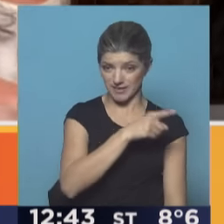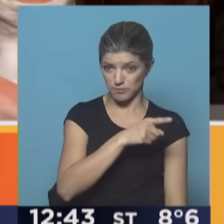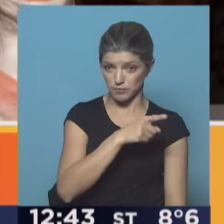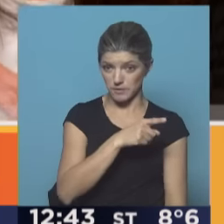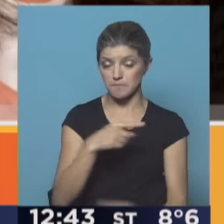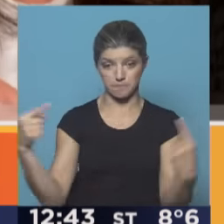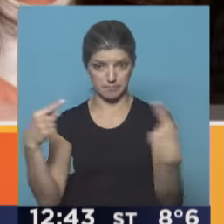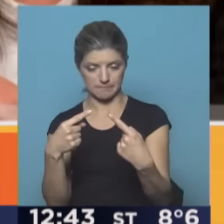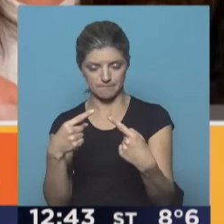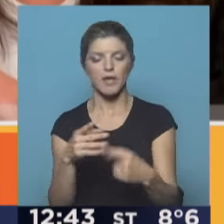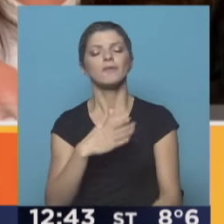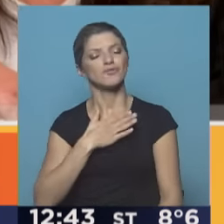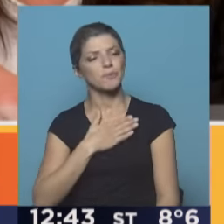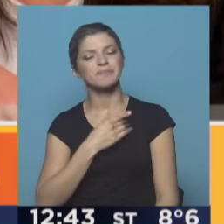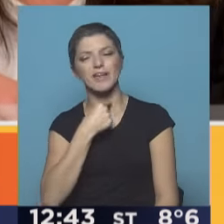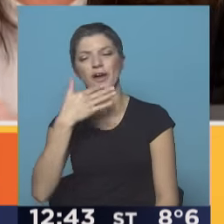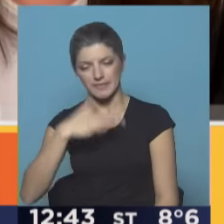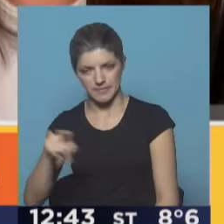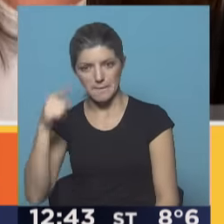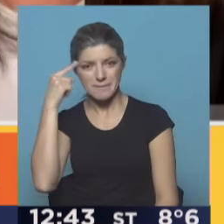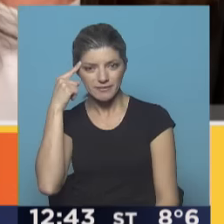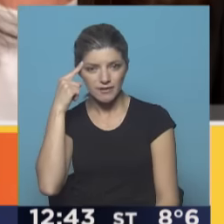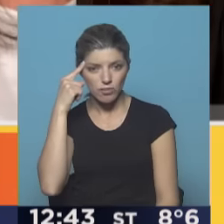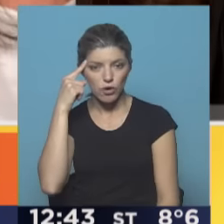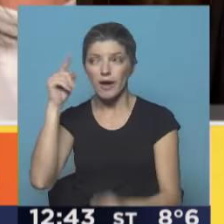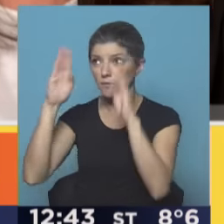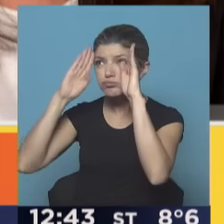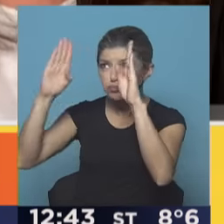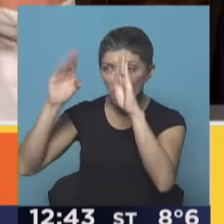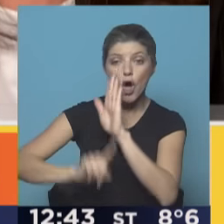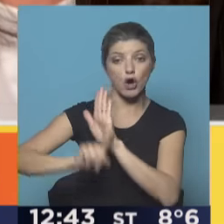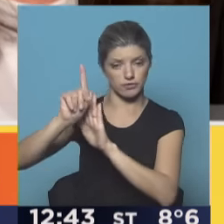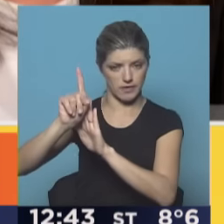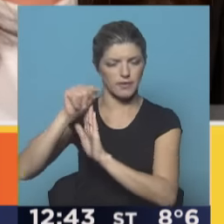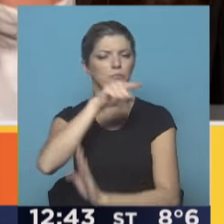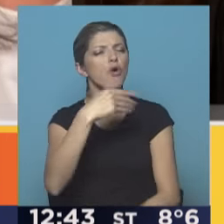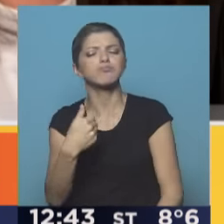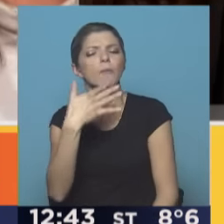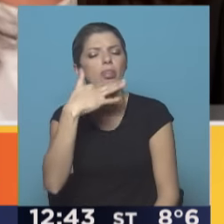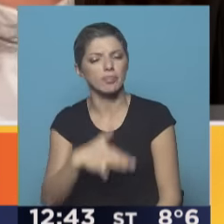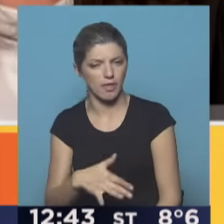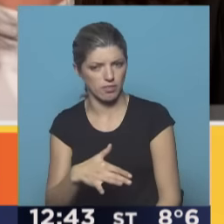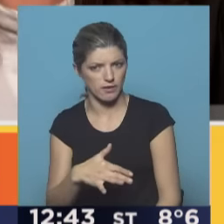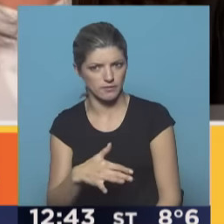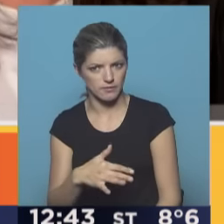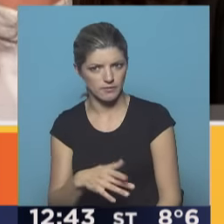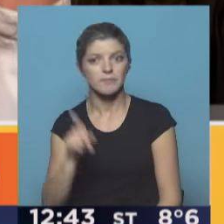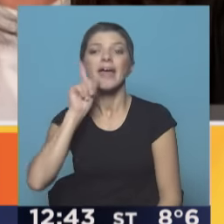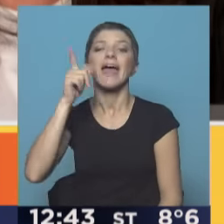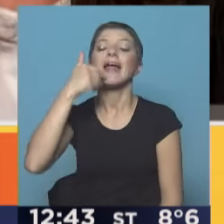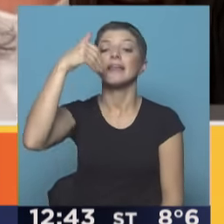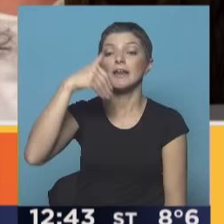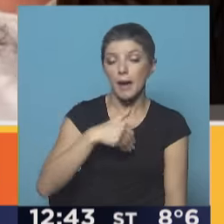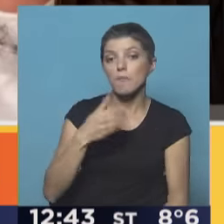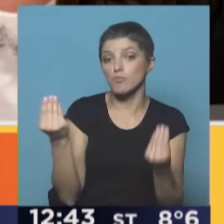me gustaría entenderlo desde el punto de vista occidental si se puede eh Cuál es tu mirada más profunda islamistas han habido otros